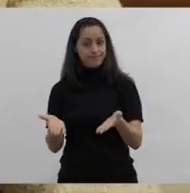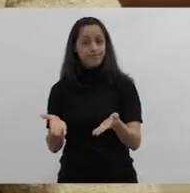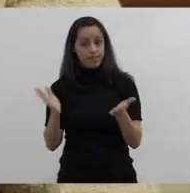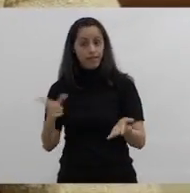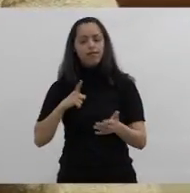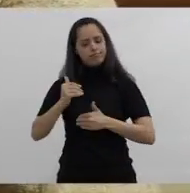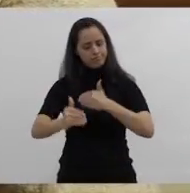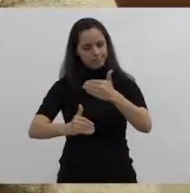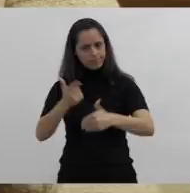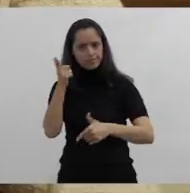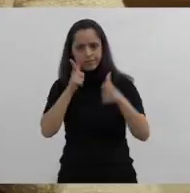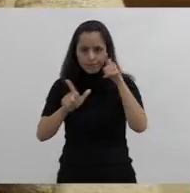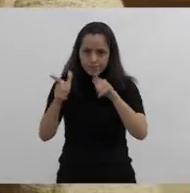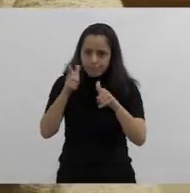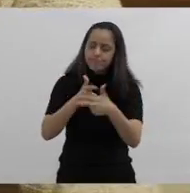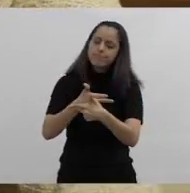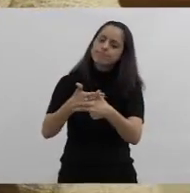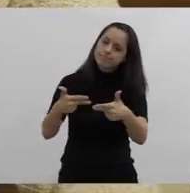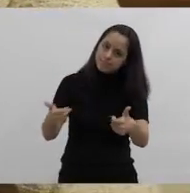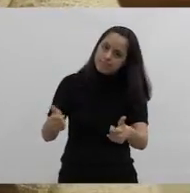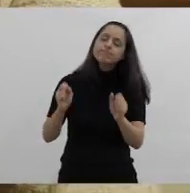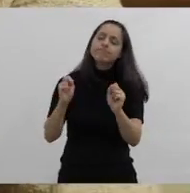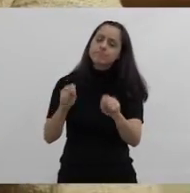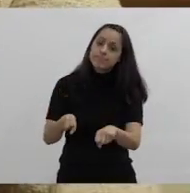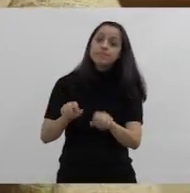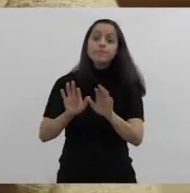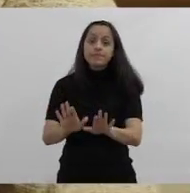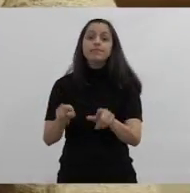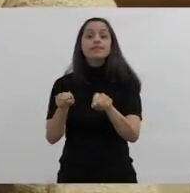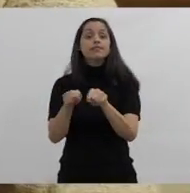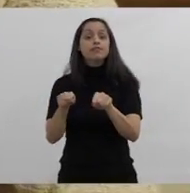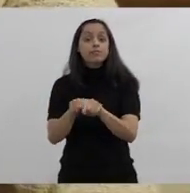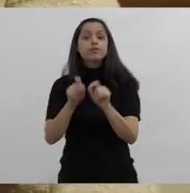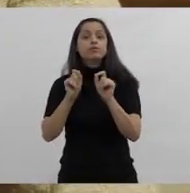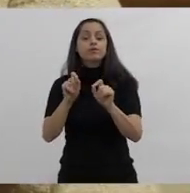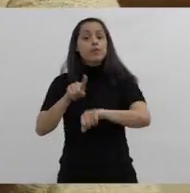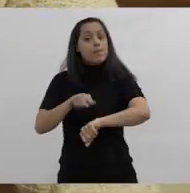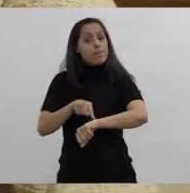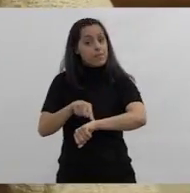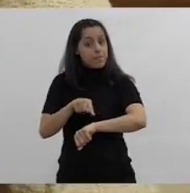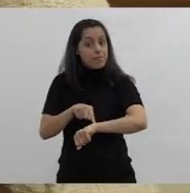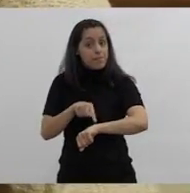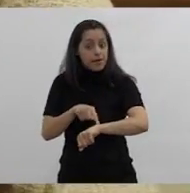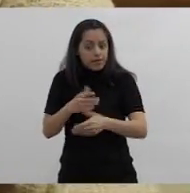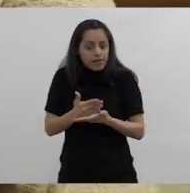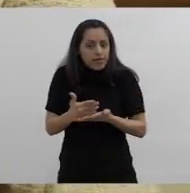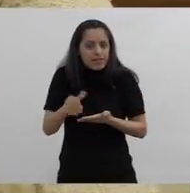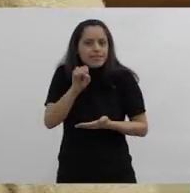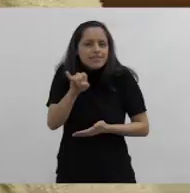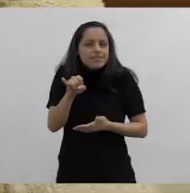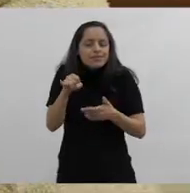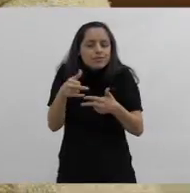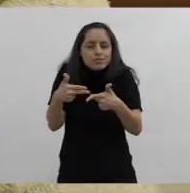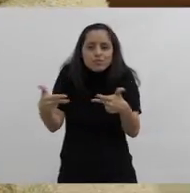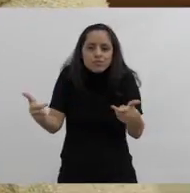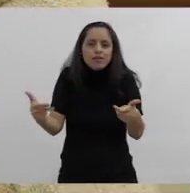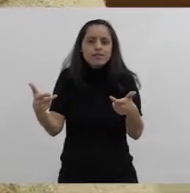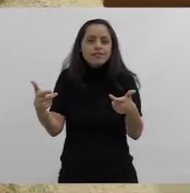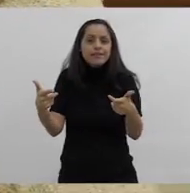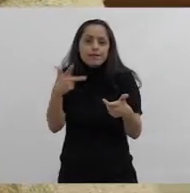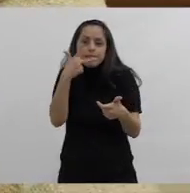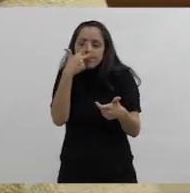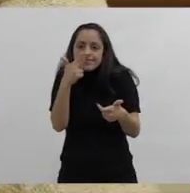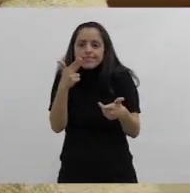buen momento, que hemos avanzado, que hemos logrado muchas cosas, y sobre todo les diría que en este momento, si